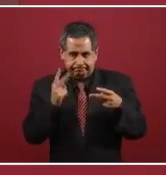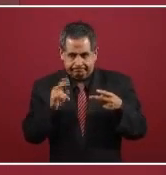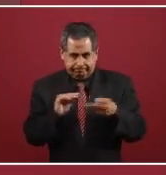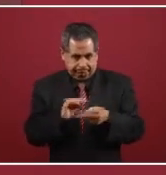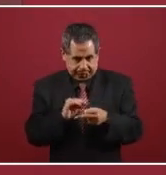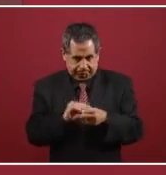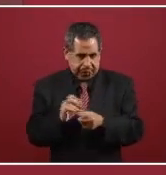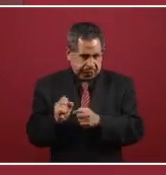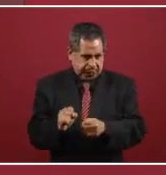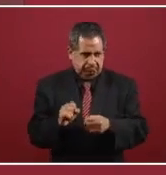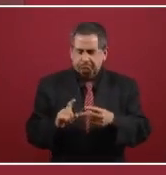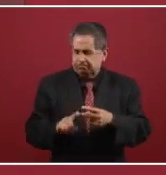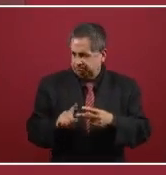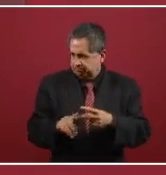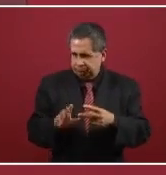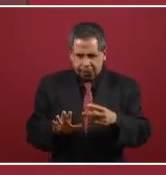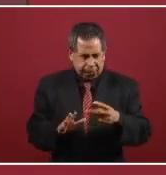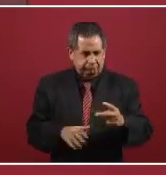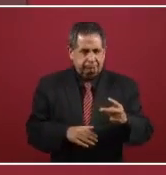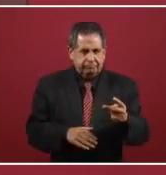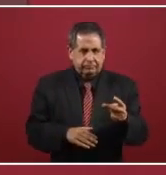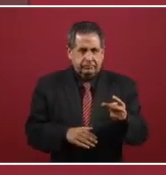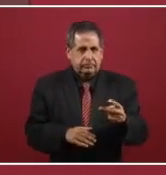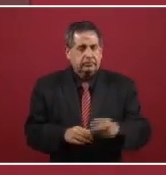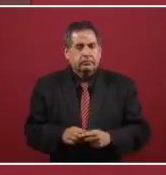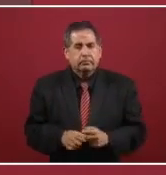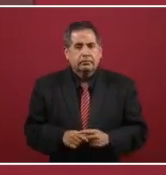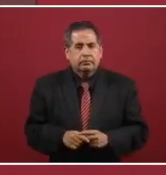todavía en segundo sitio,